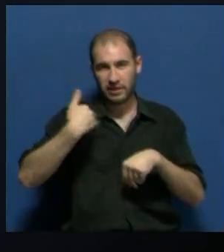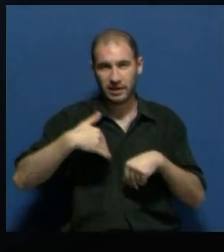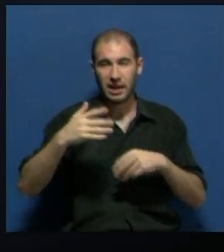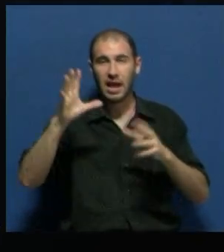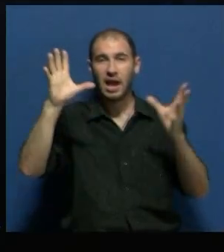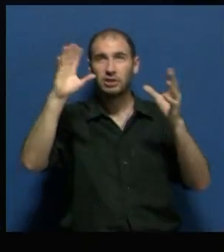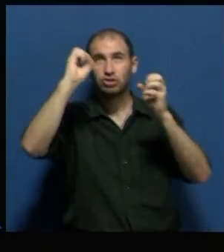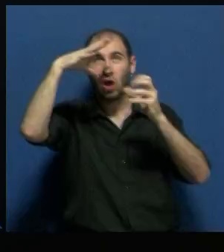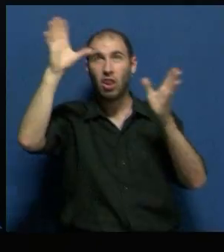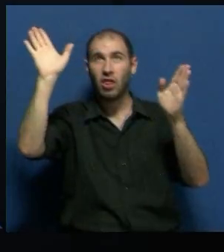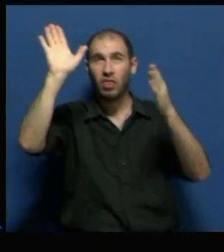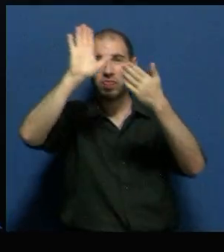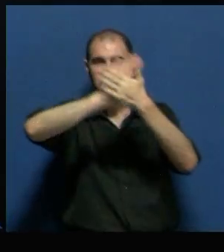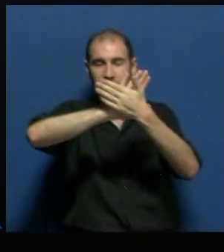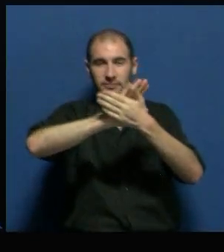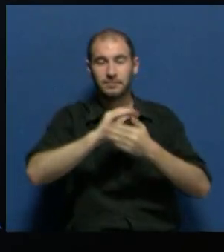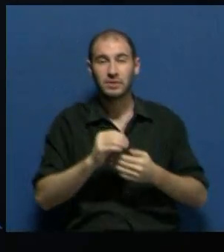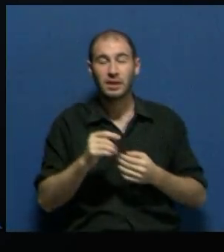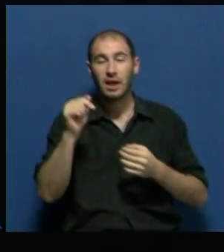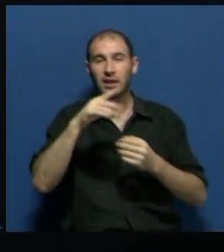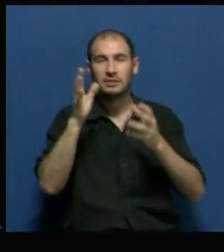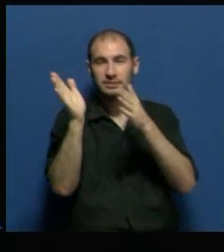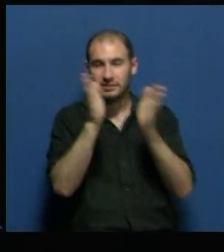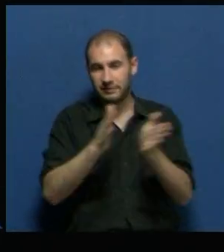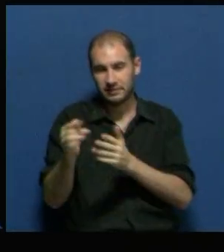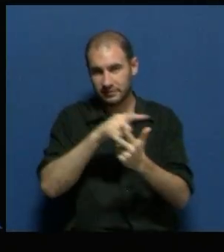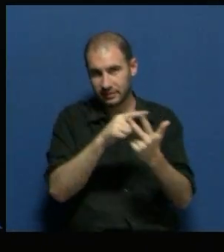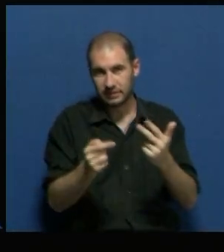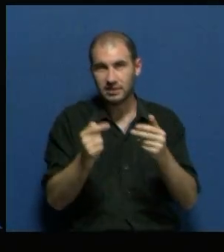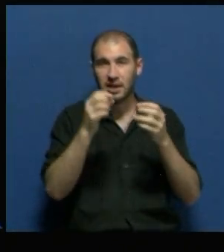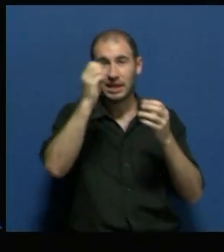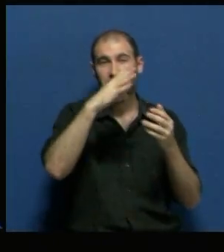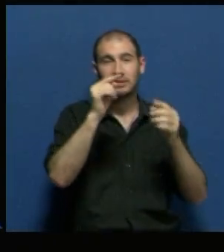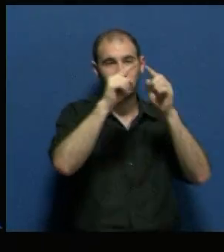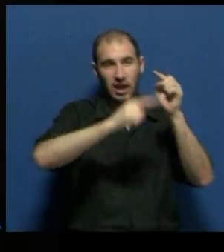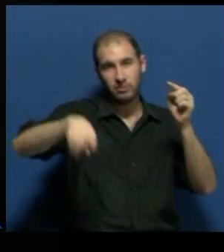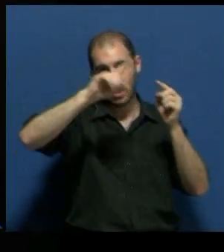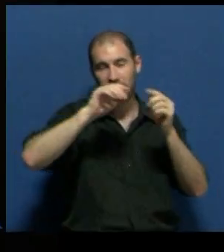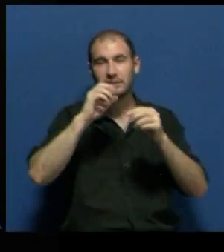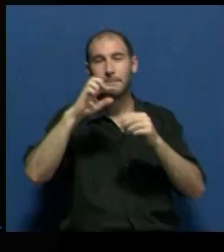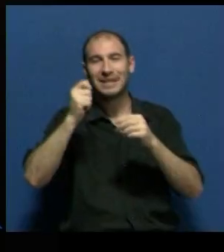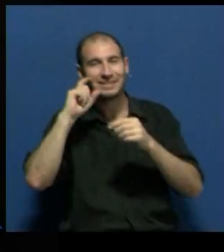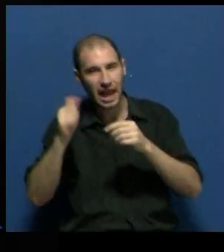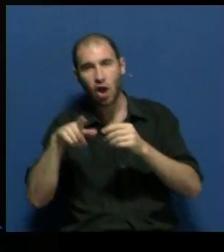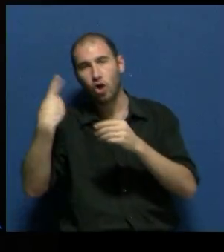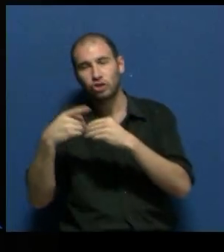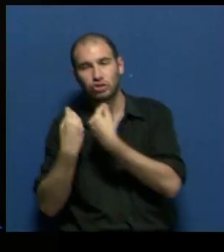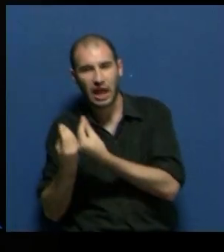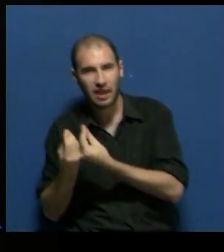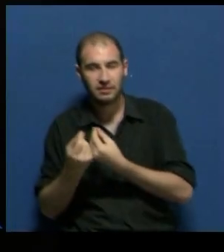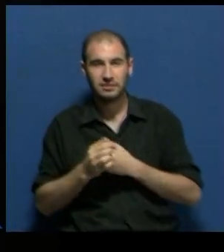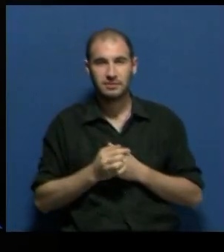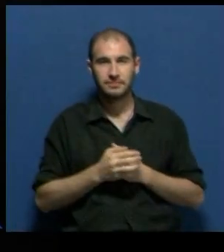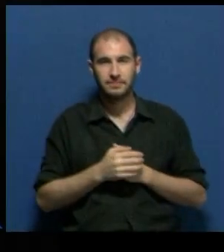producir un eclipse. Obviamente los eclipses se dividen en tres: eclipse anular, eclipse parcial y eclipse total.